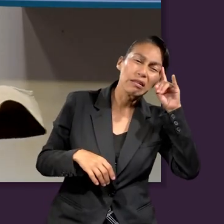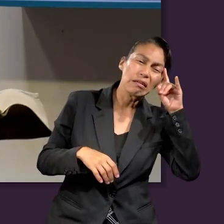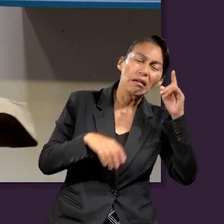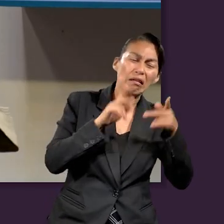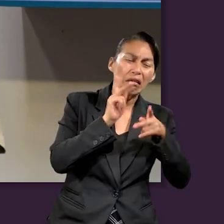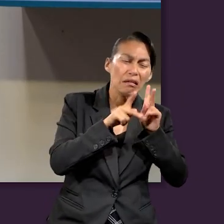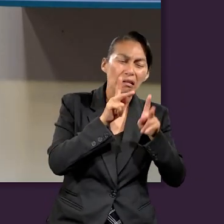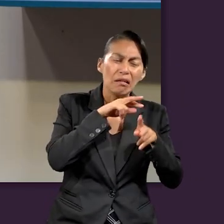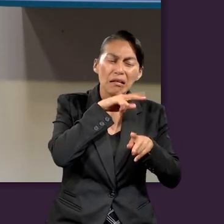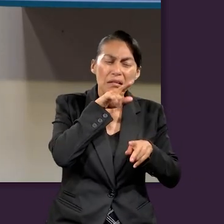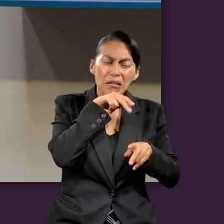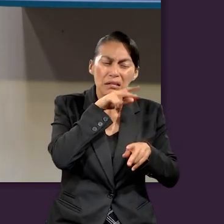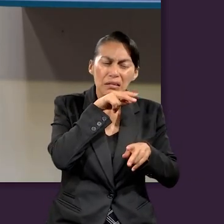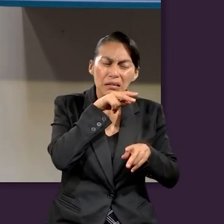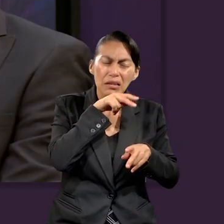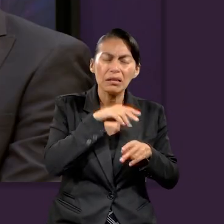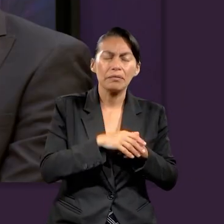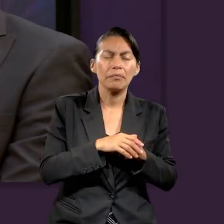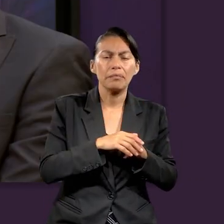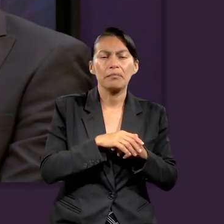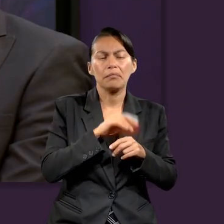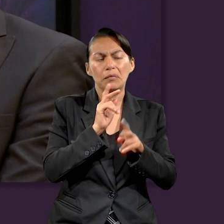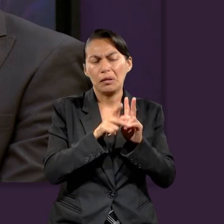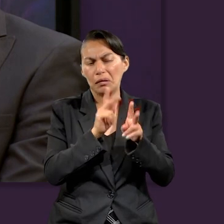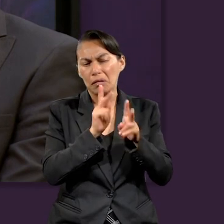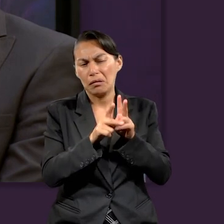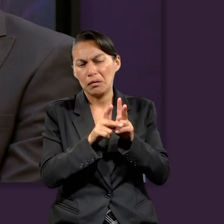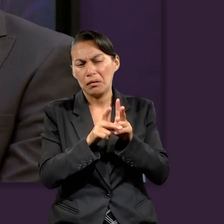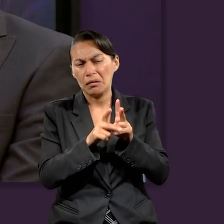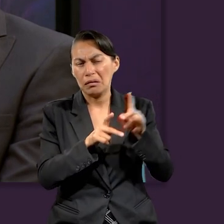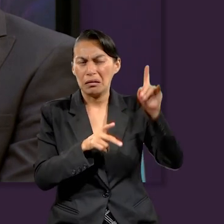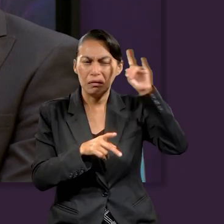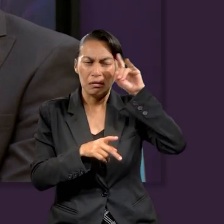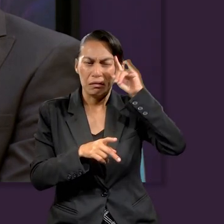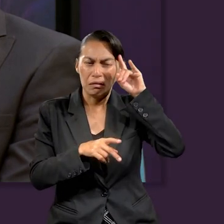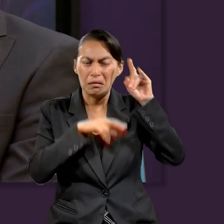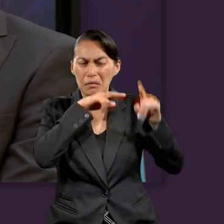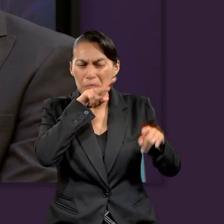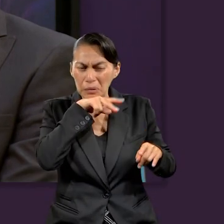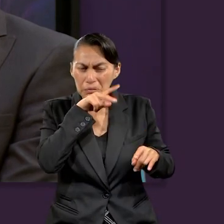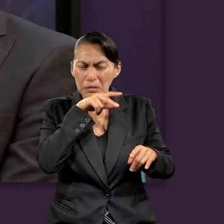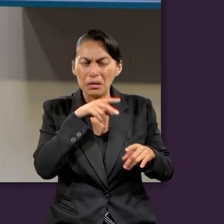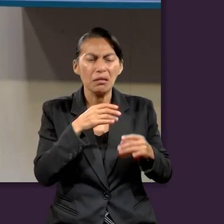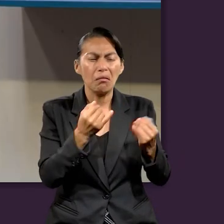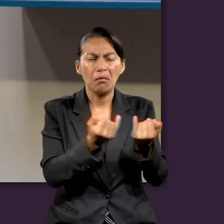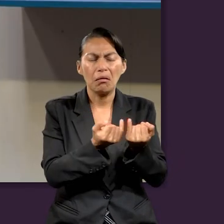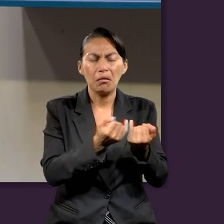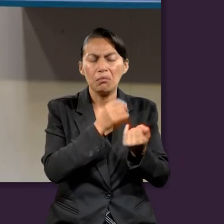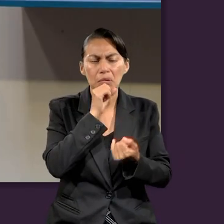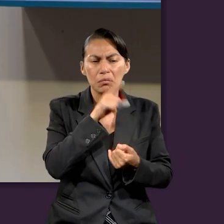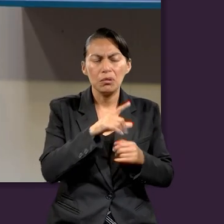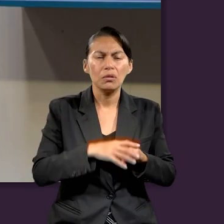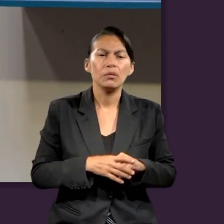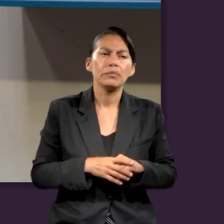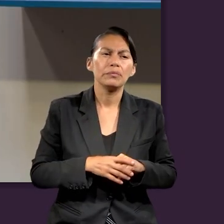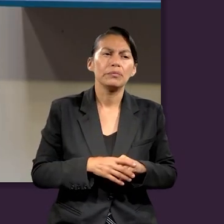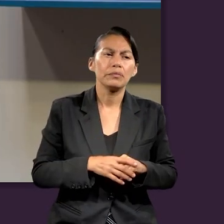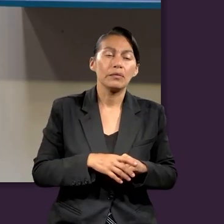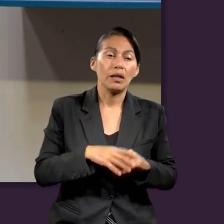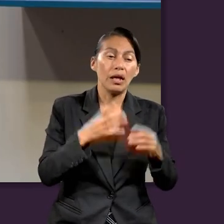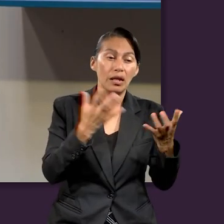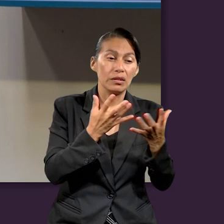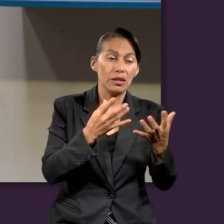tuvo con la serpiente, la misma serpiente, o diablo, o Satanás, hace tratar de